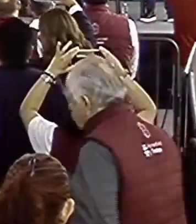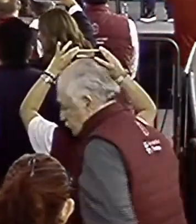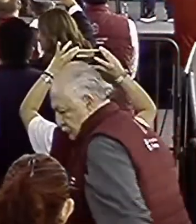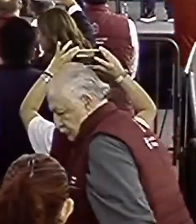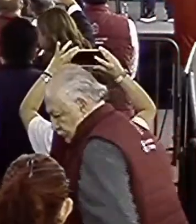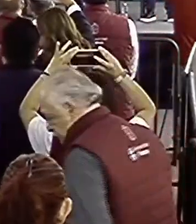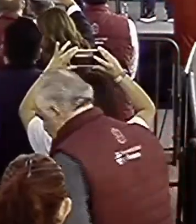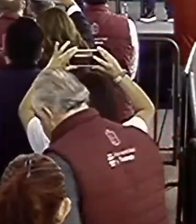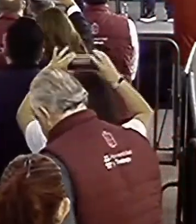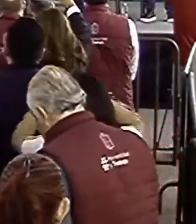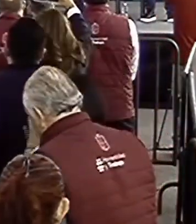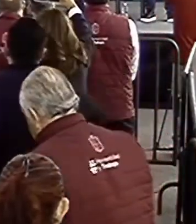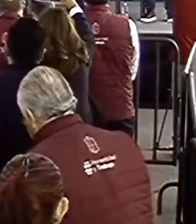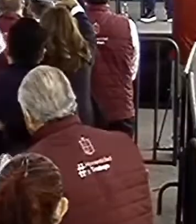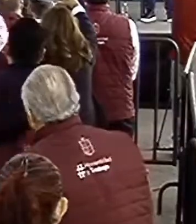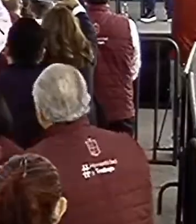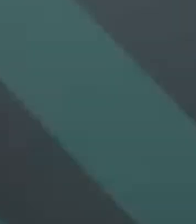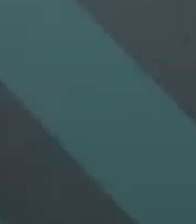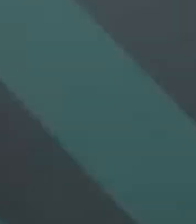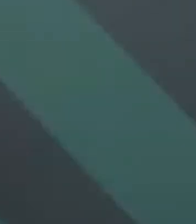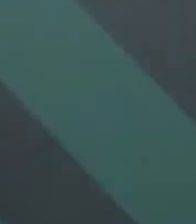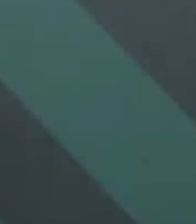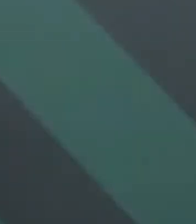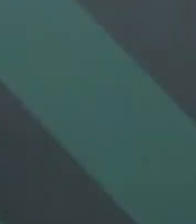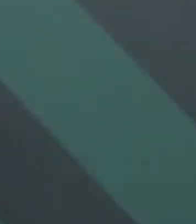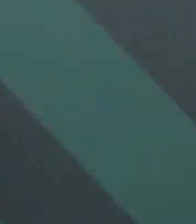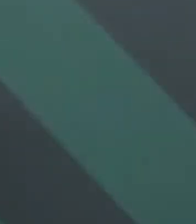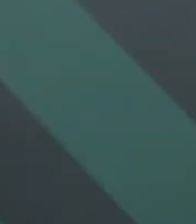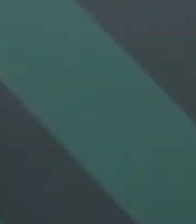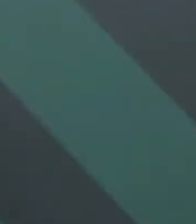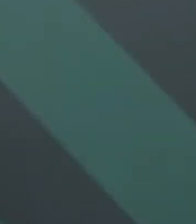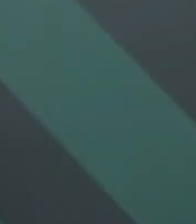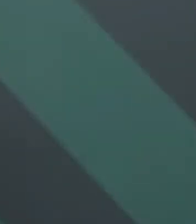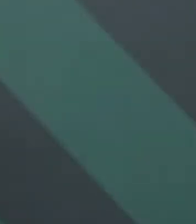licenciado Andrés Manuel López Obrador.